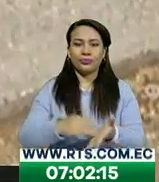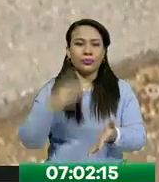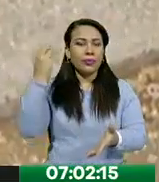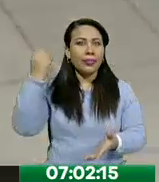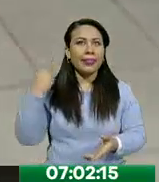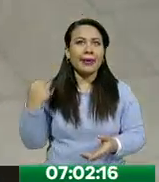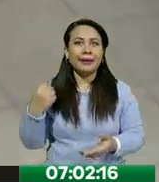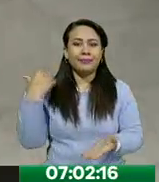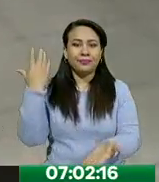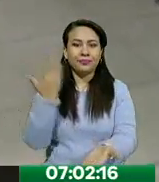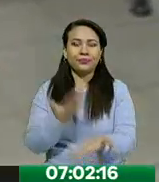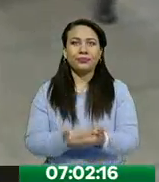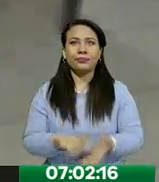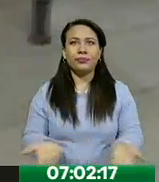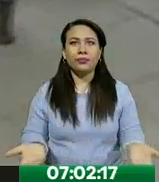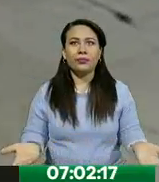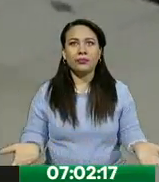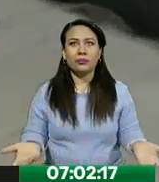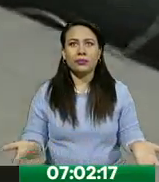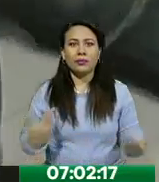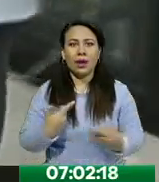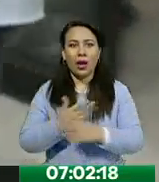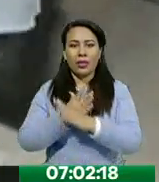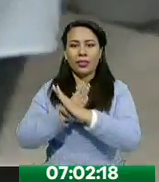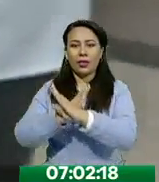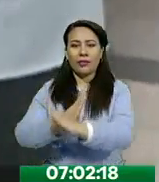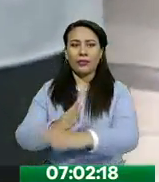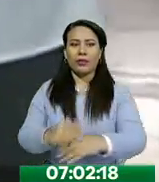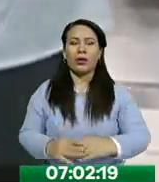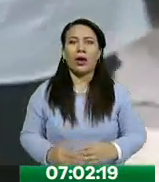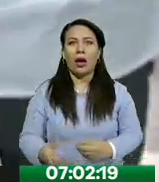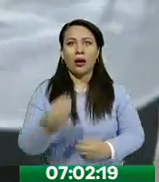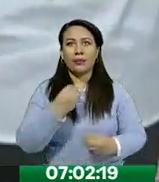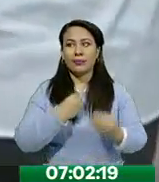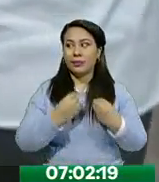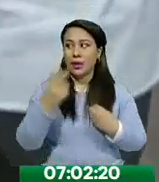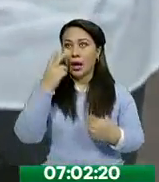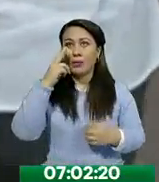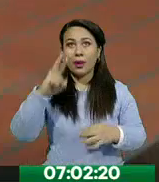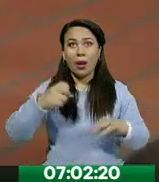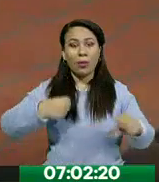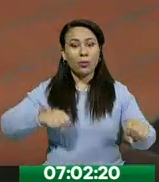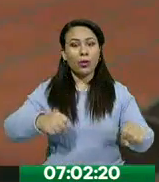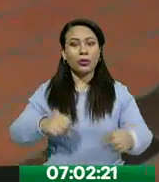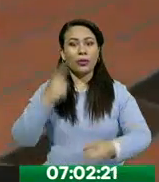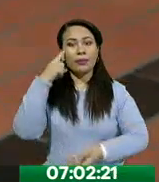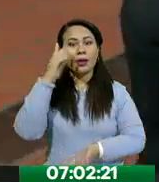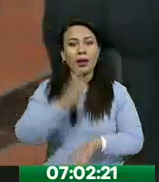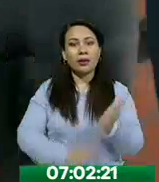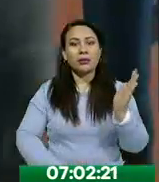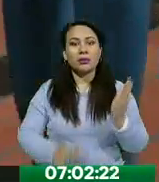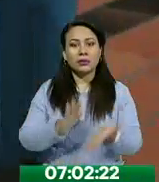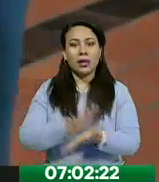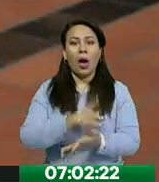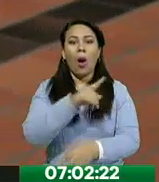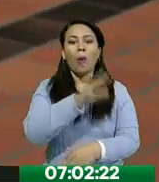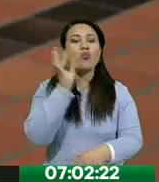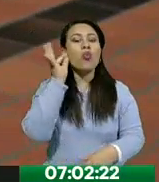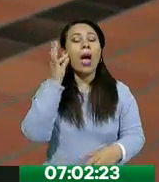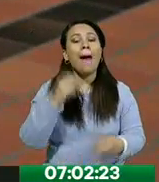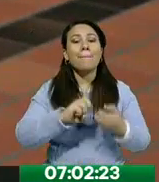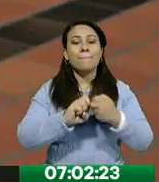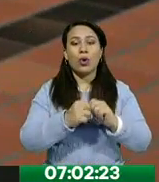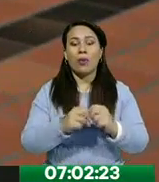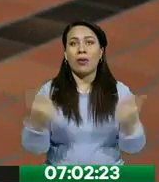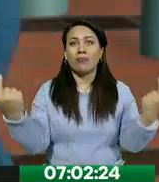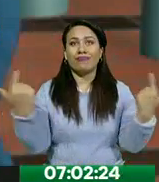al piso. Entonces ya, pues ella también se defendió, pues. Es obvio, ella estaba ya subiéndose en la moto para irse tranquila. Y la señora buscó problemas. Entonces, si la señora